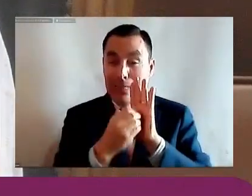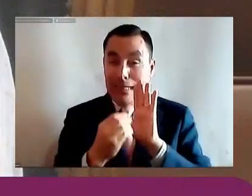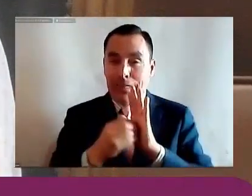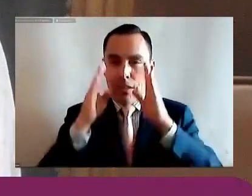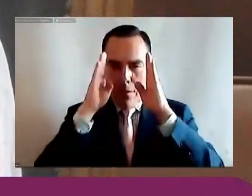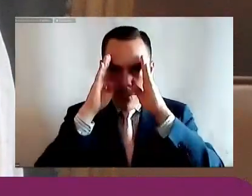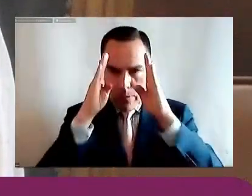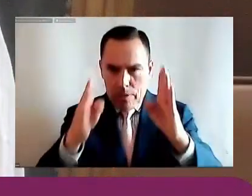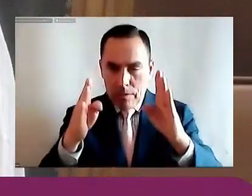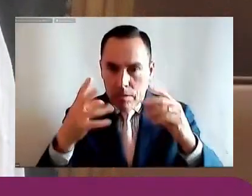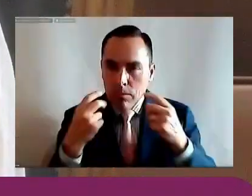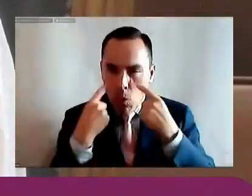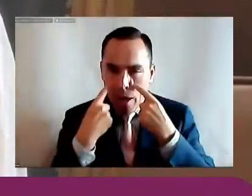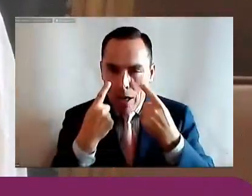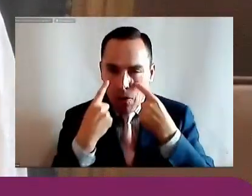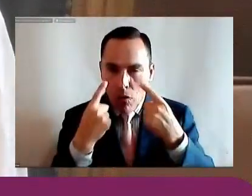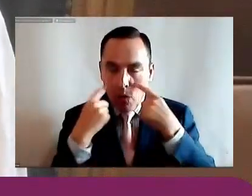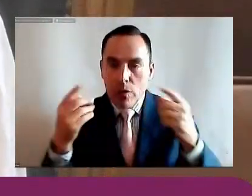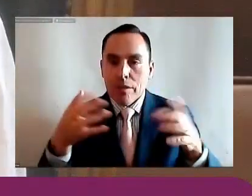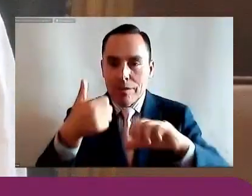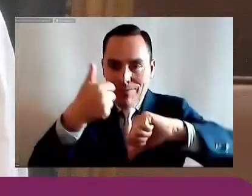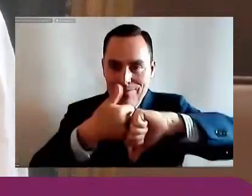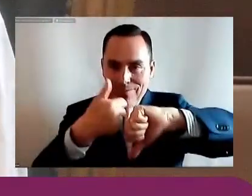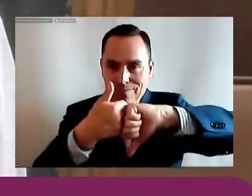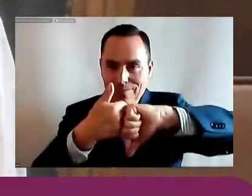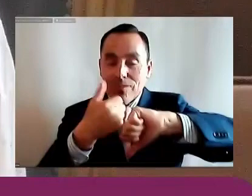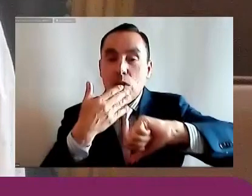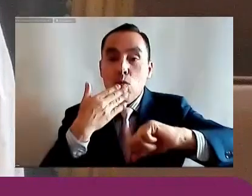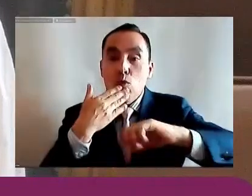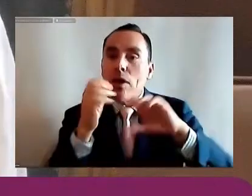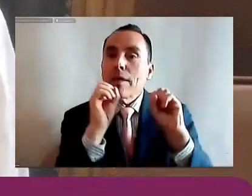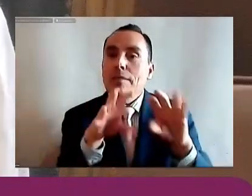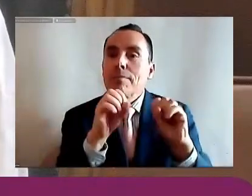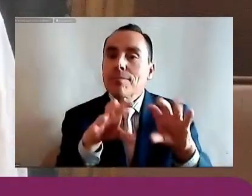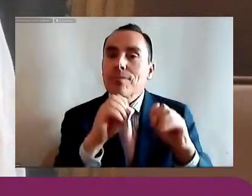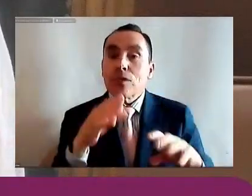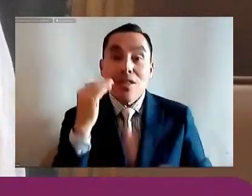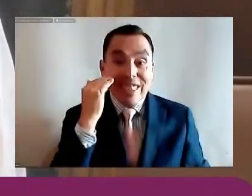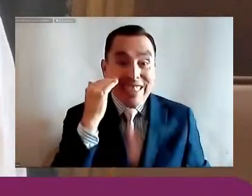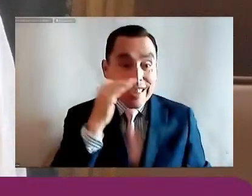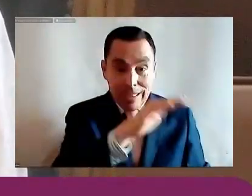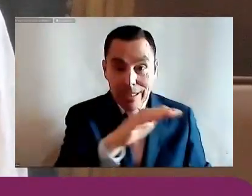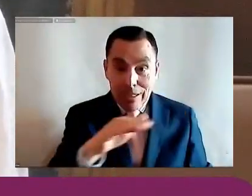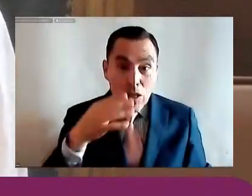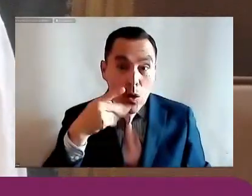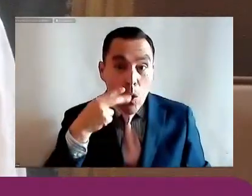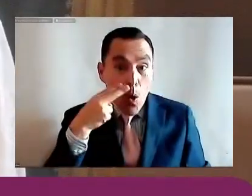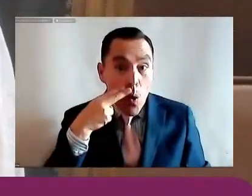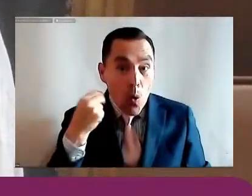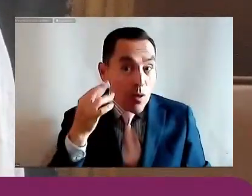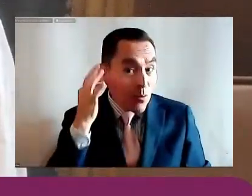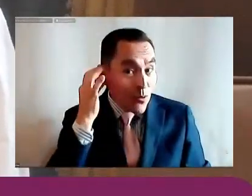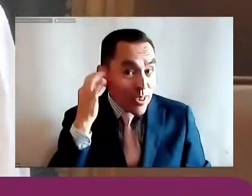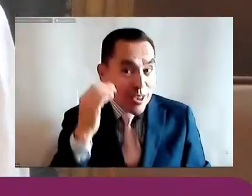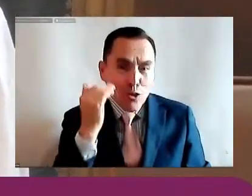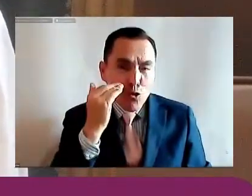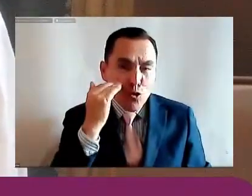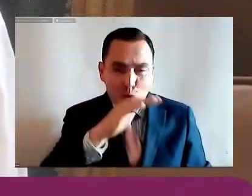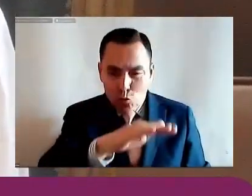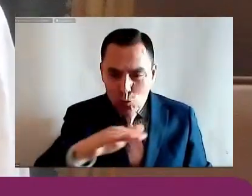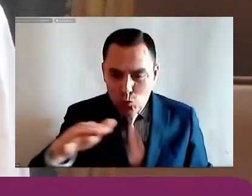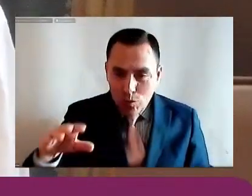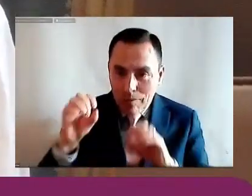que lo más indispensable también es educar a los niños y a las niñas desde la más tierna infancia en